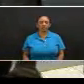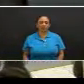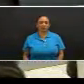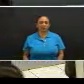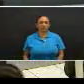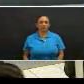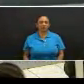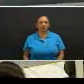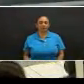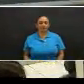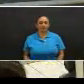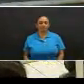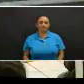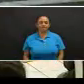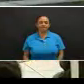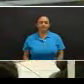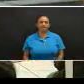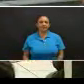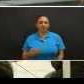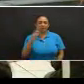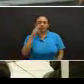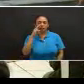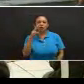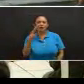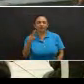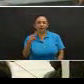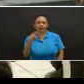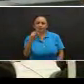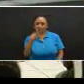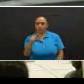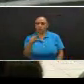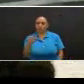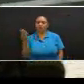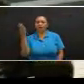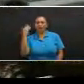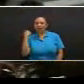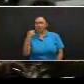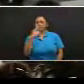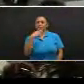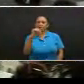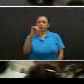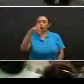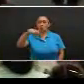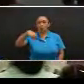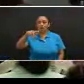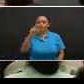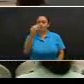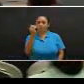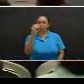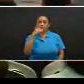te pongo esto antes porque el hijo pródigo ha de haber sido un hijo malcriado.